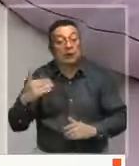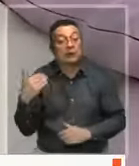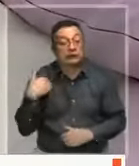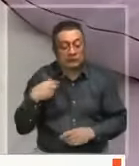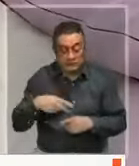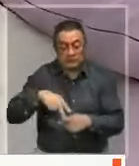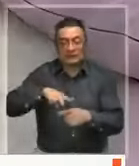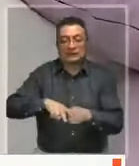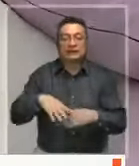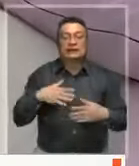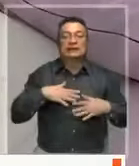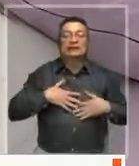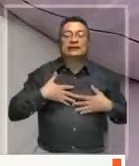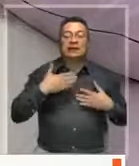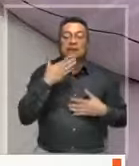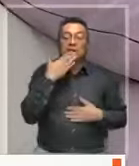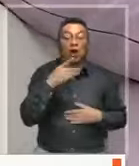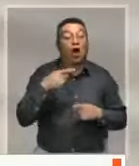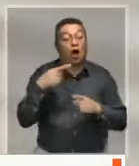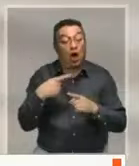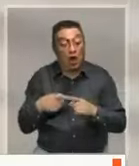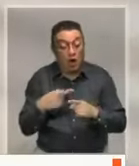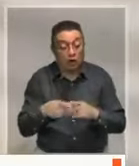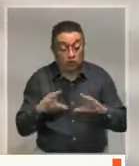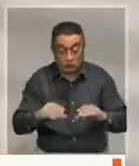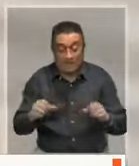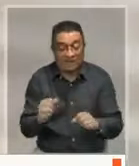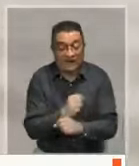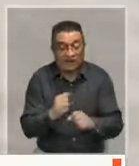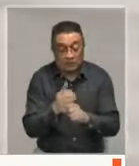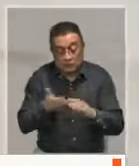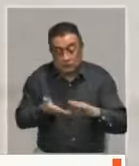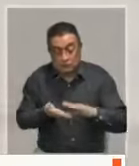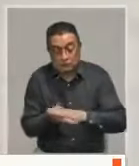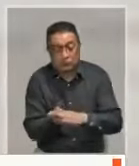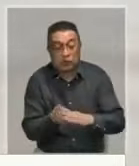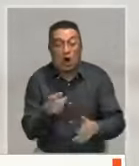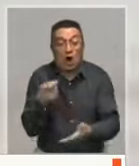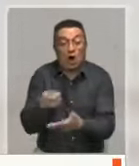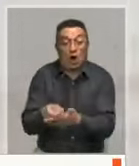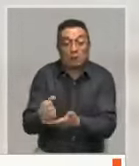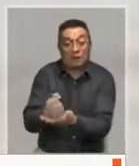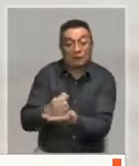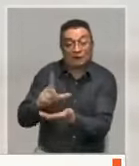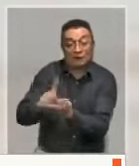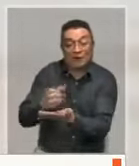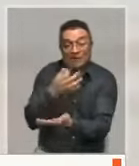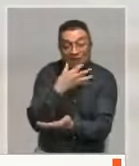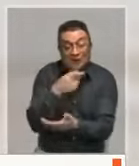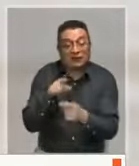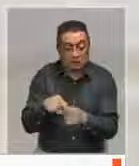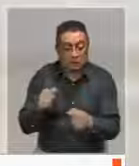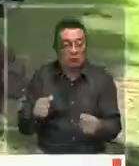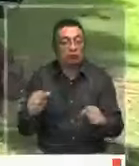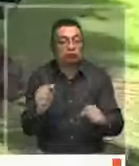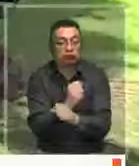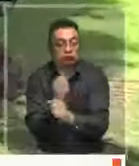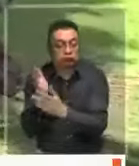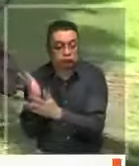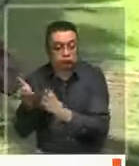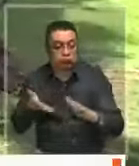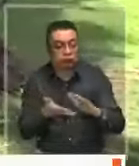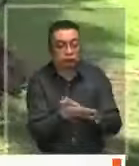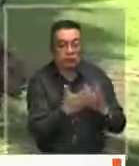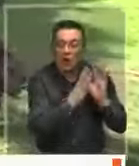sentirnos más frescos. Lo otro es poner estas compresas frías que se compran en la farmacia en el congelador para luego temperar nuestra